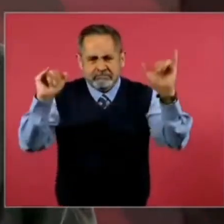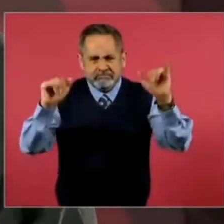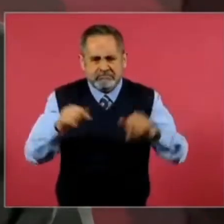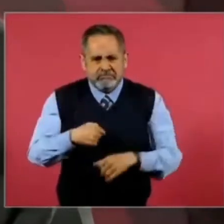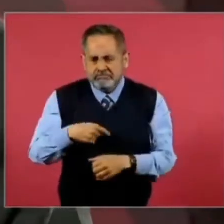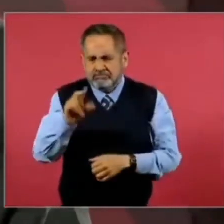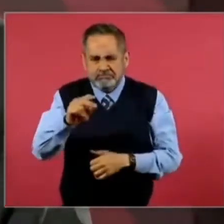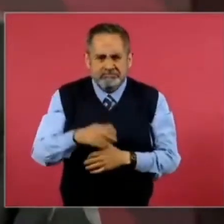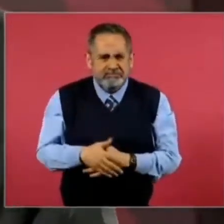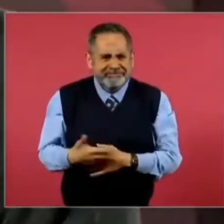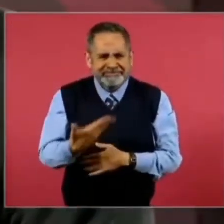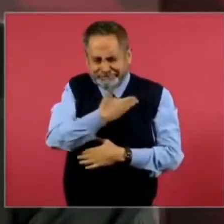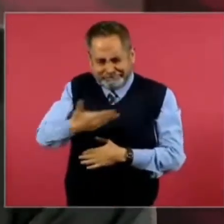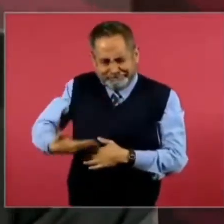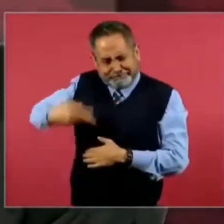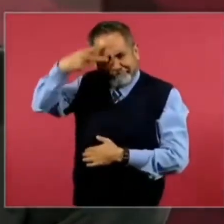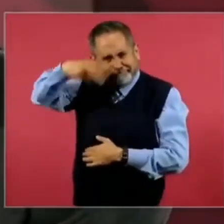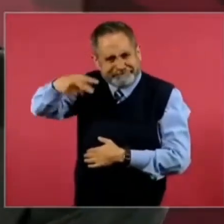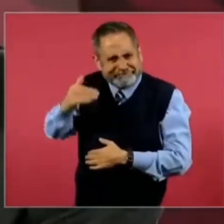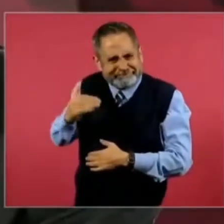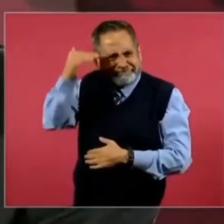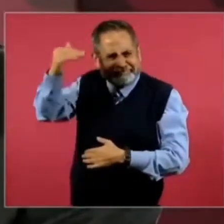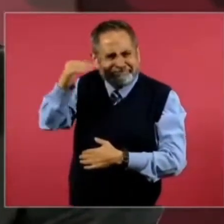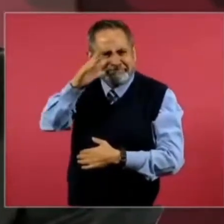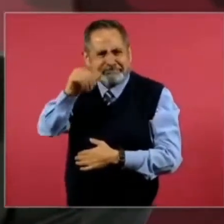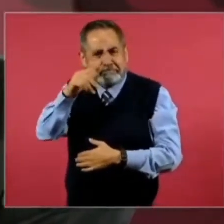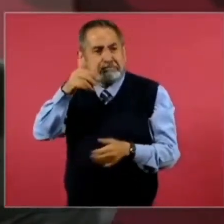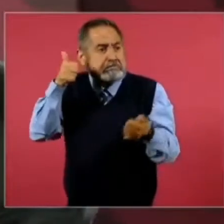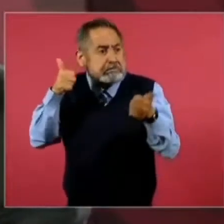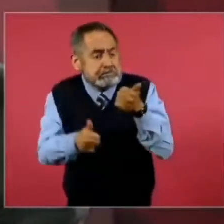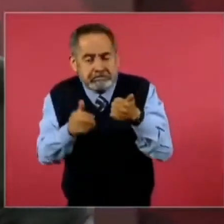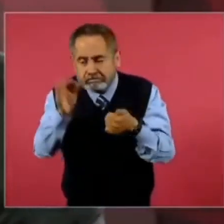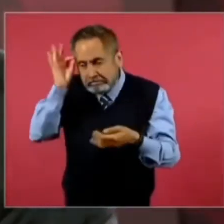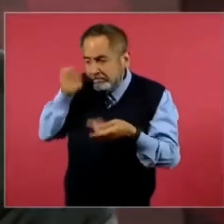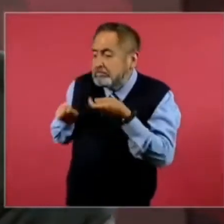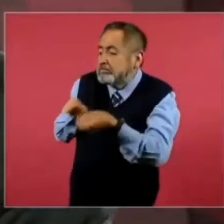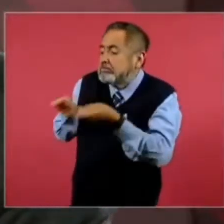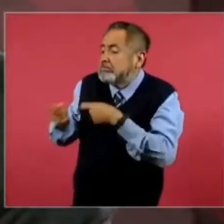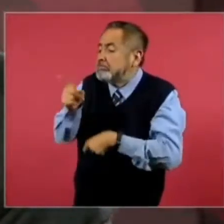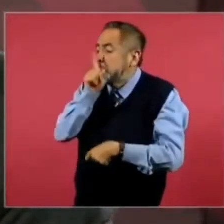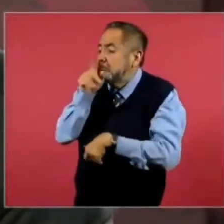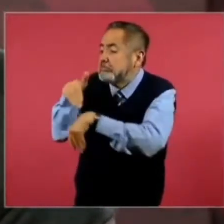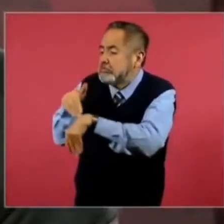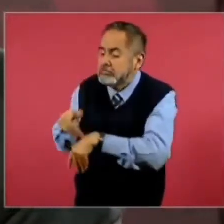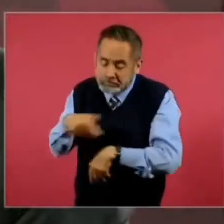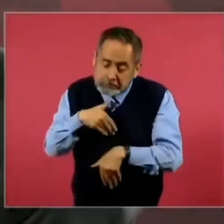El presidente de México no puede ser chantajeado por nadie.